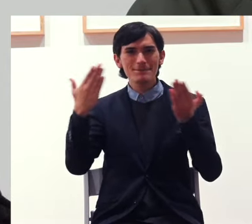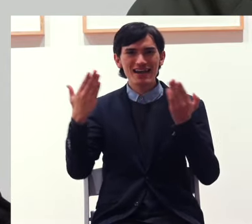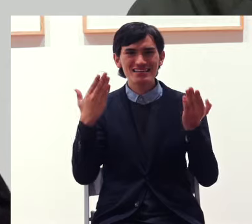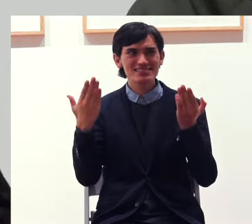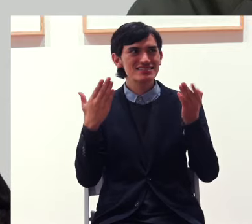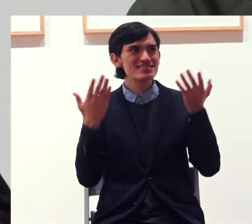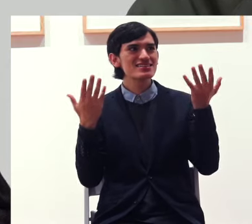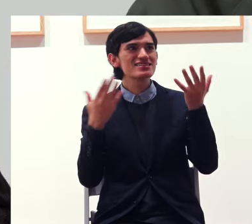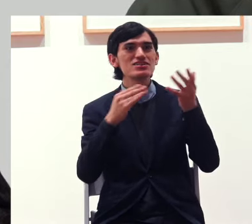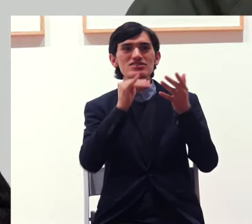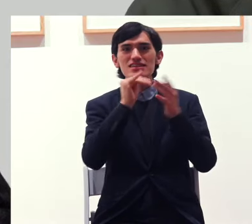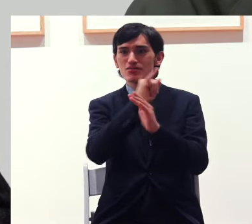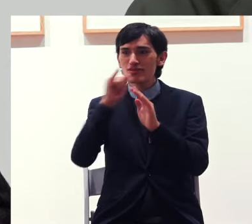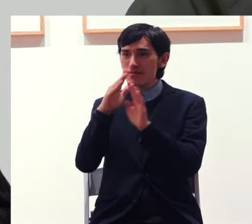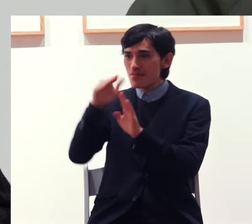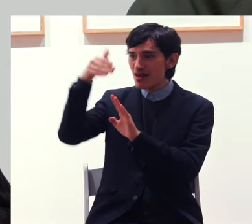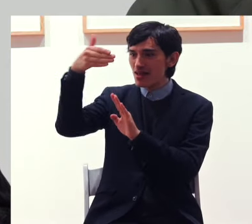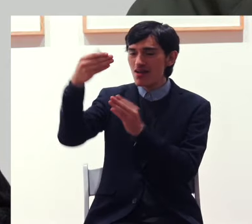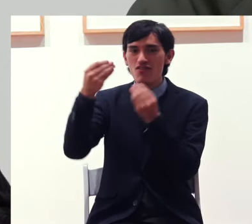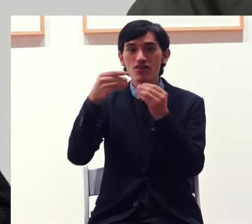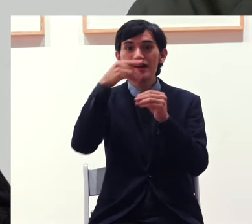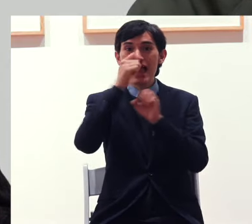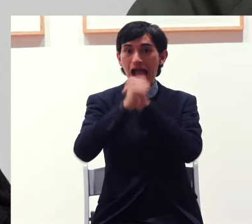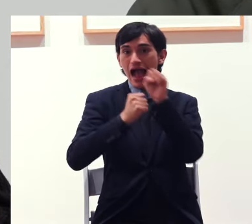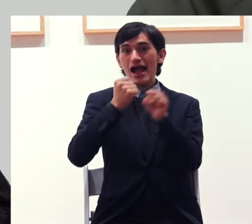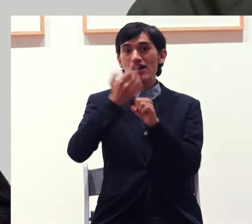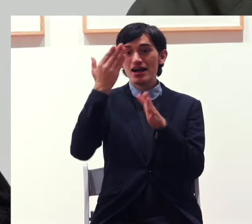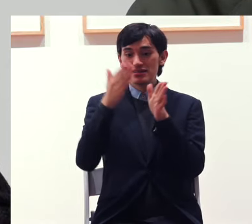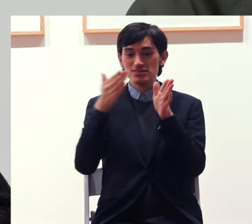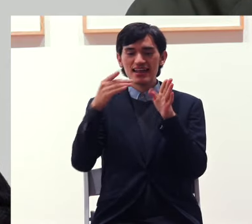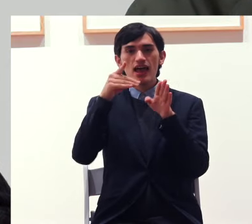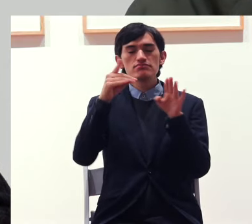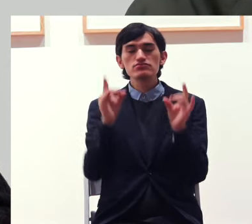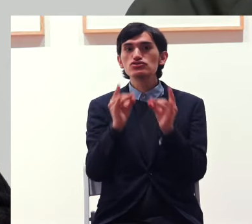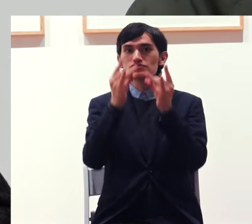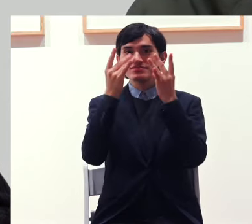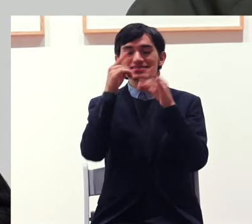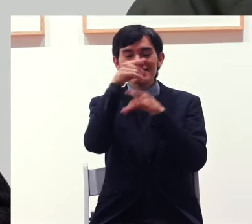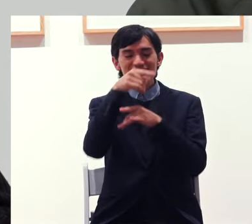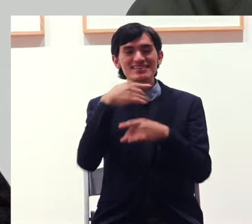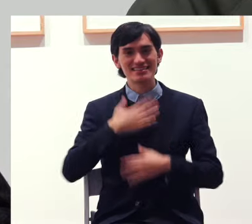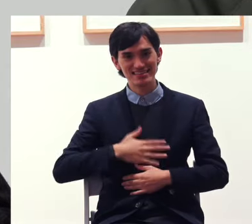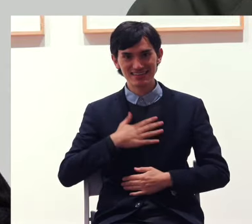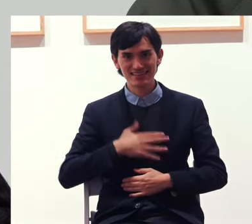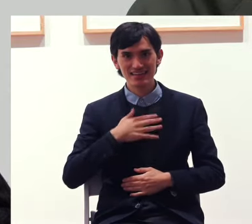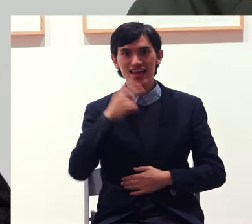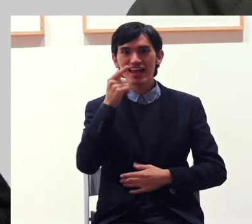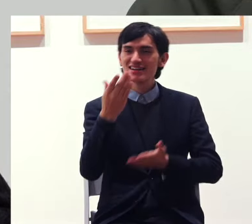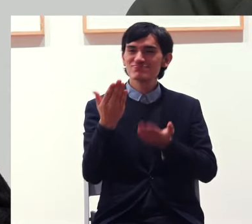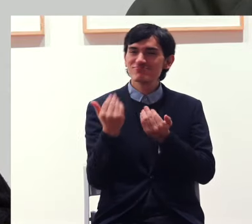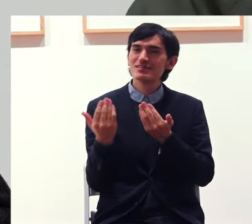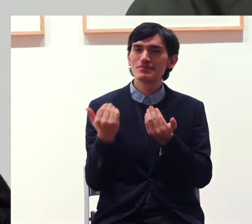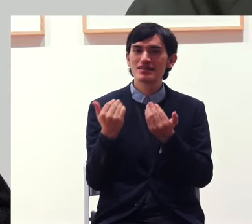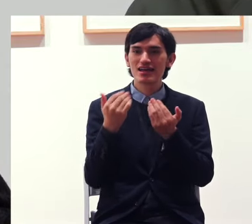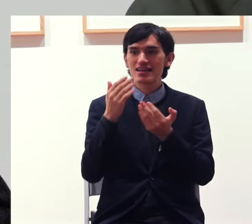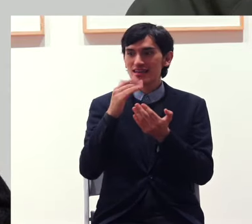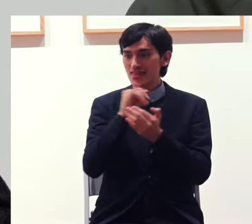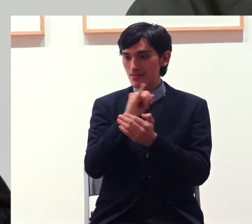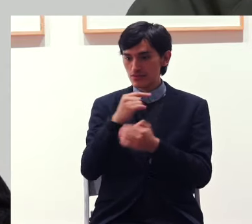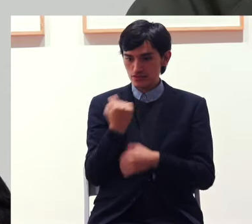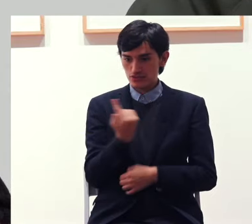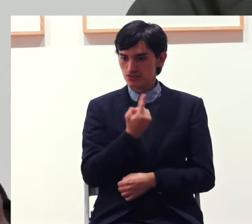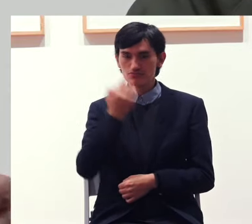esa comparación de algo bueno que iba a suceder, con ese ánimo para sorprenderse. Ahí estaba la clave, de estar a la espera